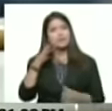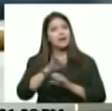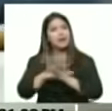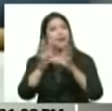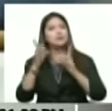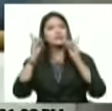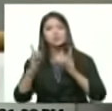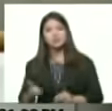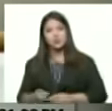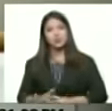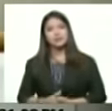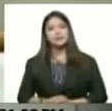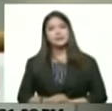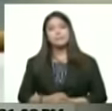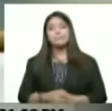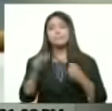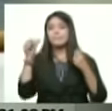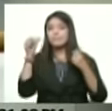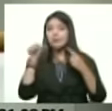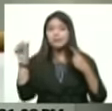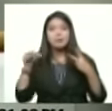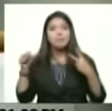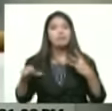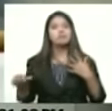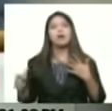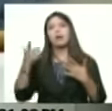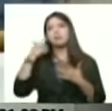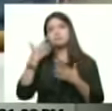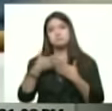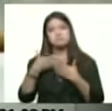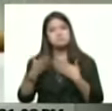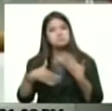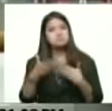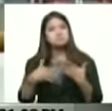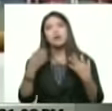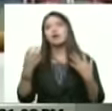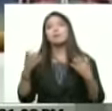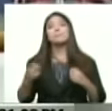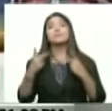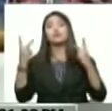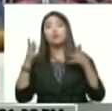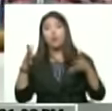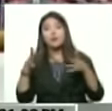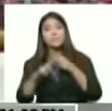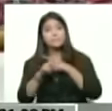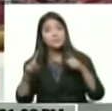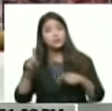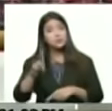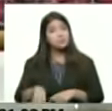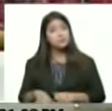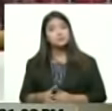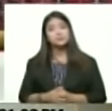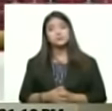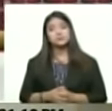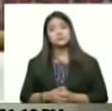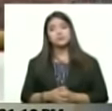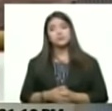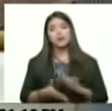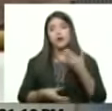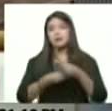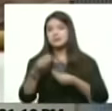decisiones semanalmente en la medida que consigamos esas victorias tempranas, pero también hay que, de alguna forma,